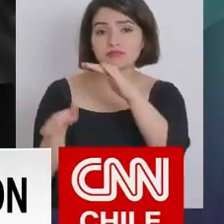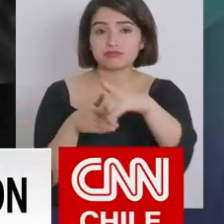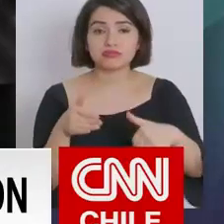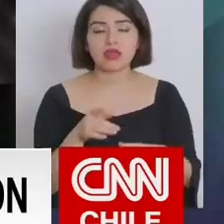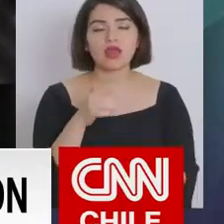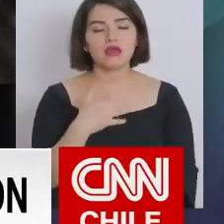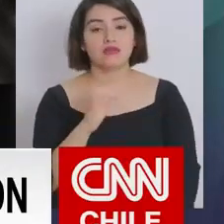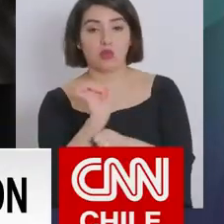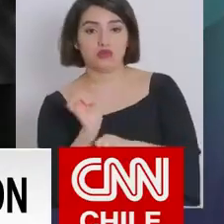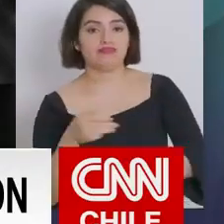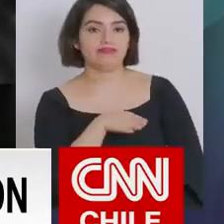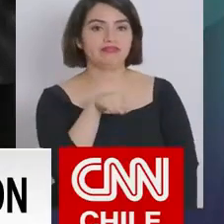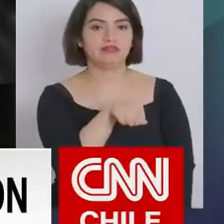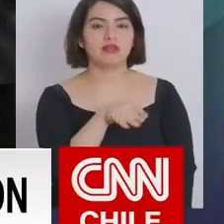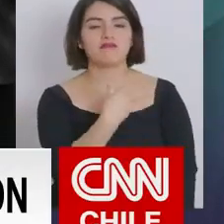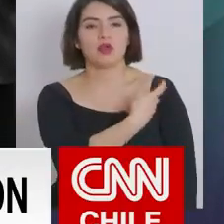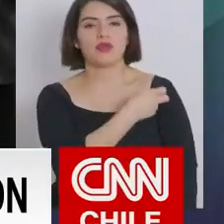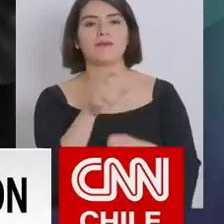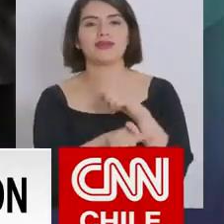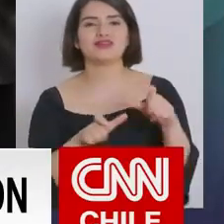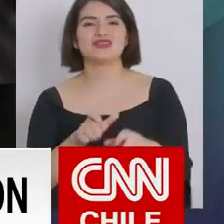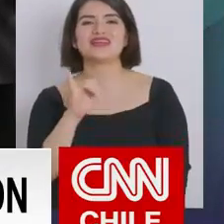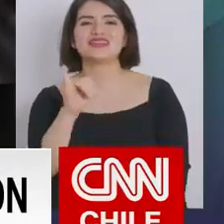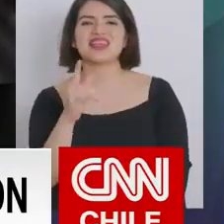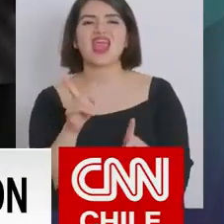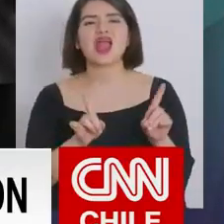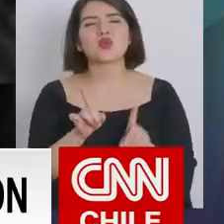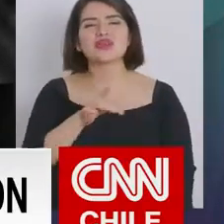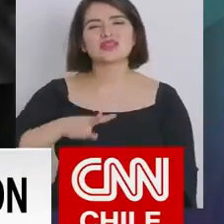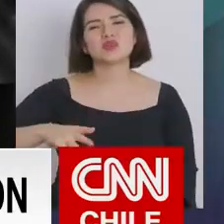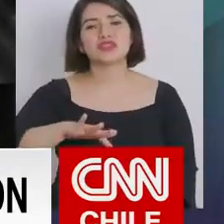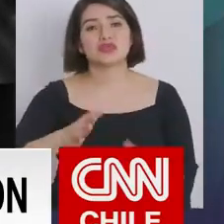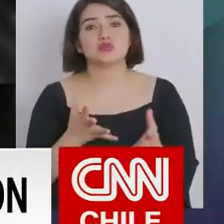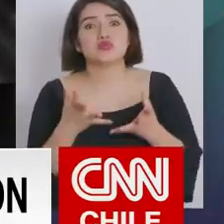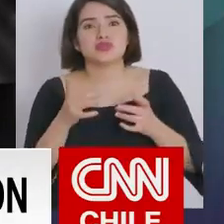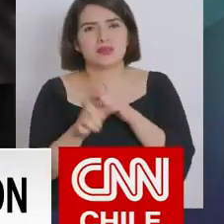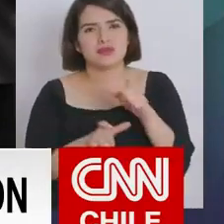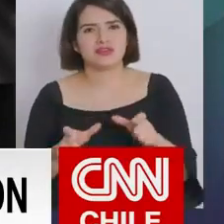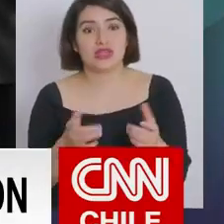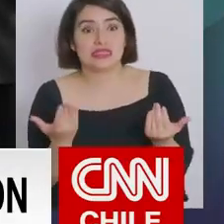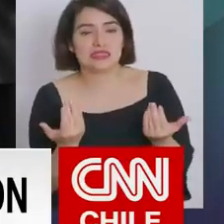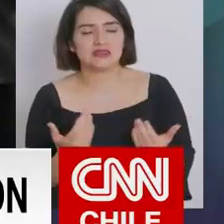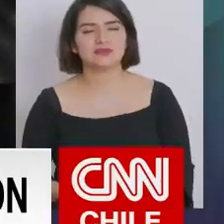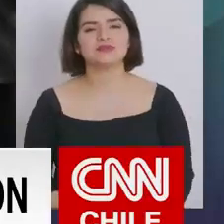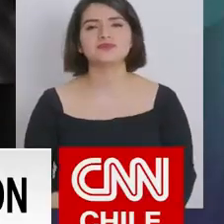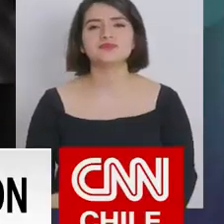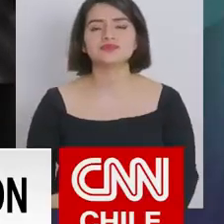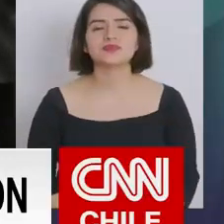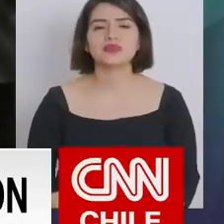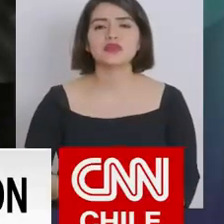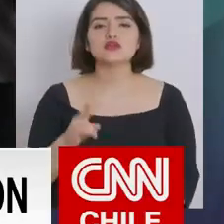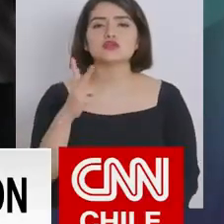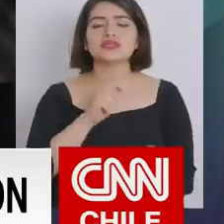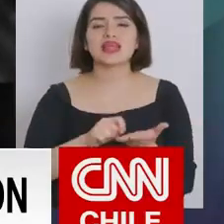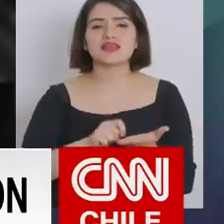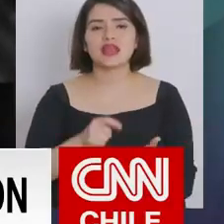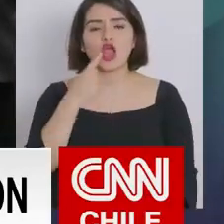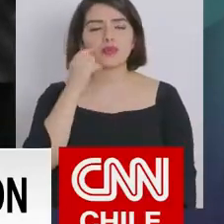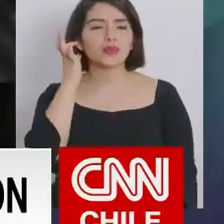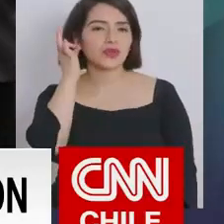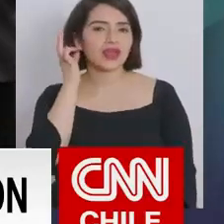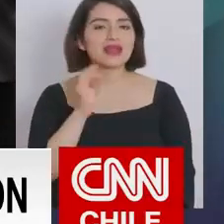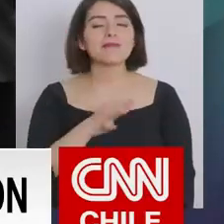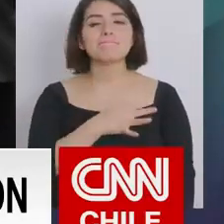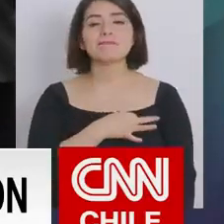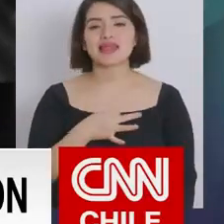personas si se produce alguna situación particular de un aumento de una demanda importante de vacunas. Subsecretaria, subsecretario, ministro,